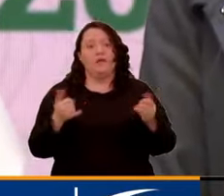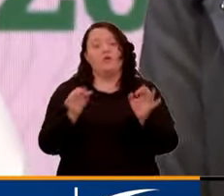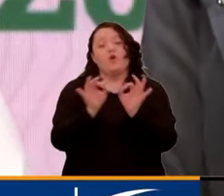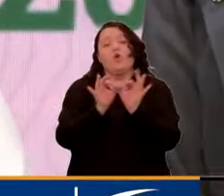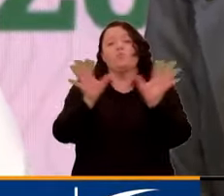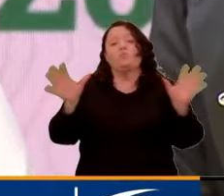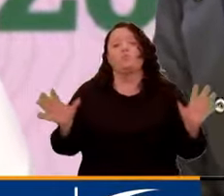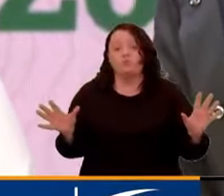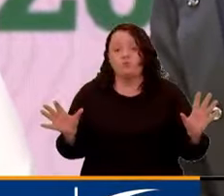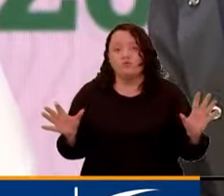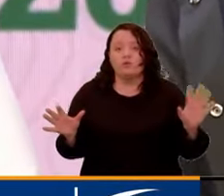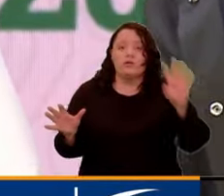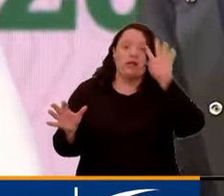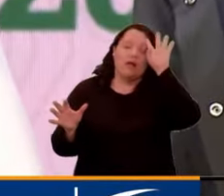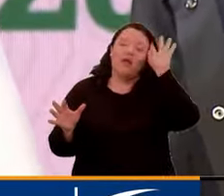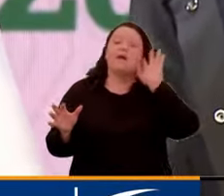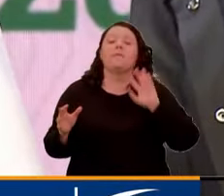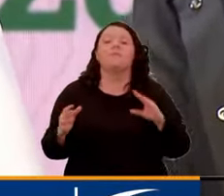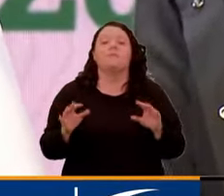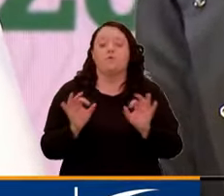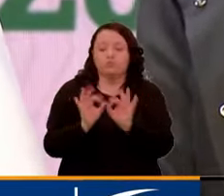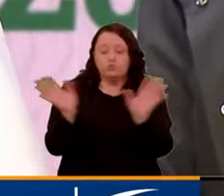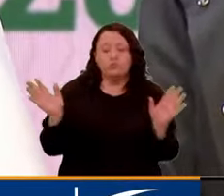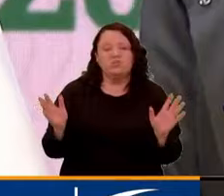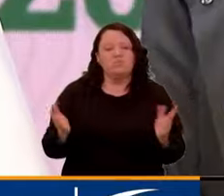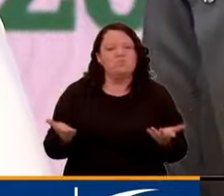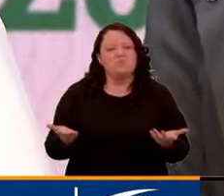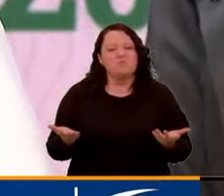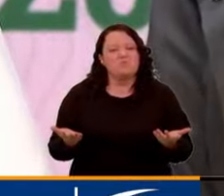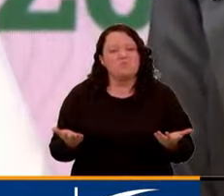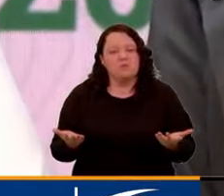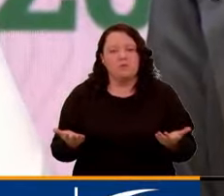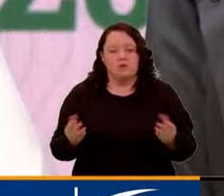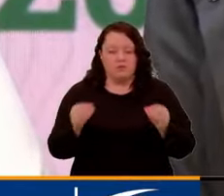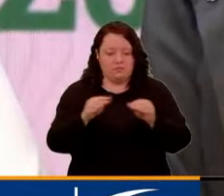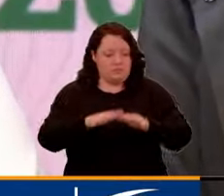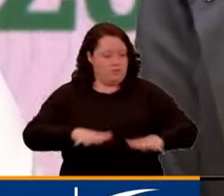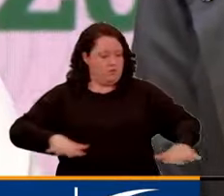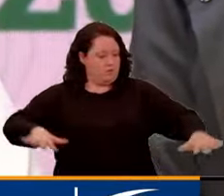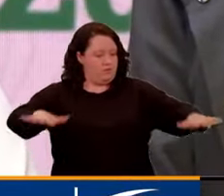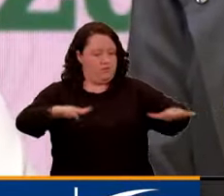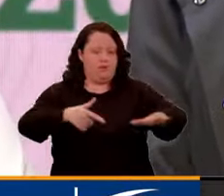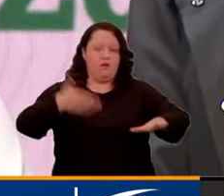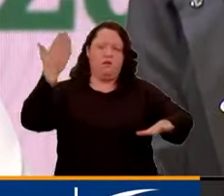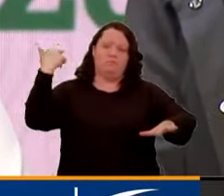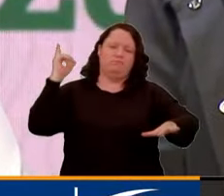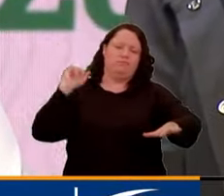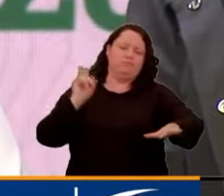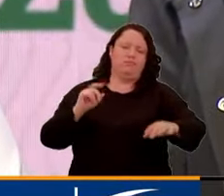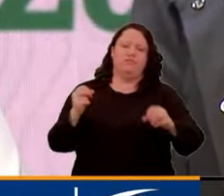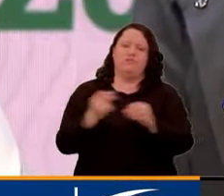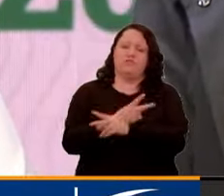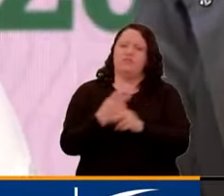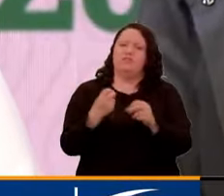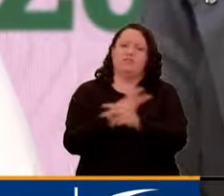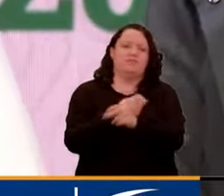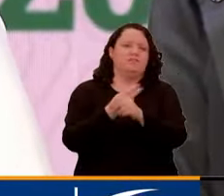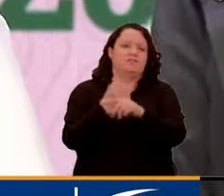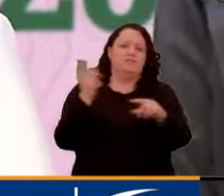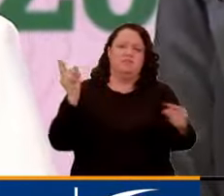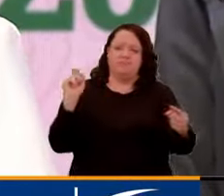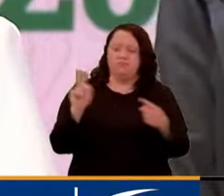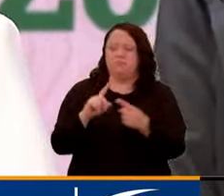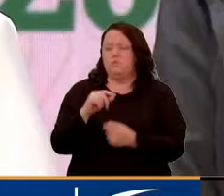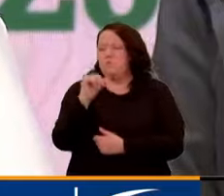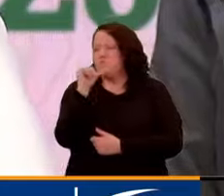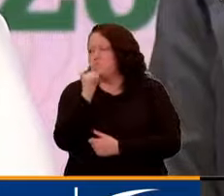oportunidad para que permitan que un territorio que ha sido tan golpeado por la violencia tan